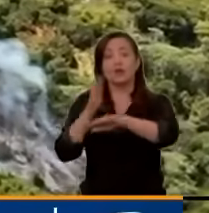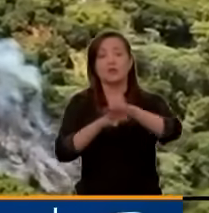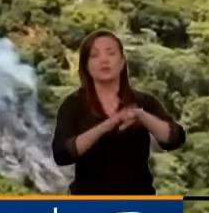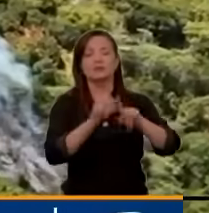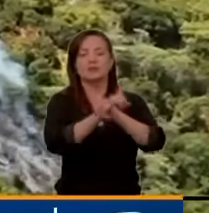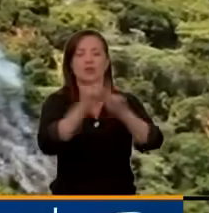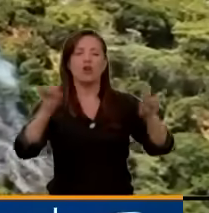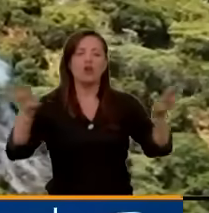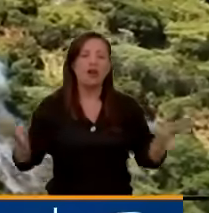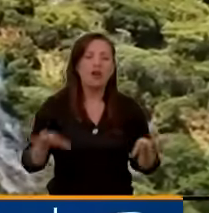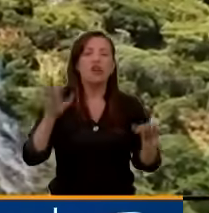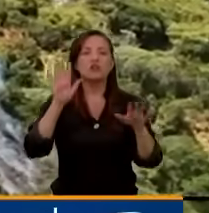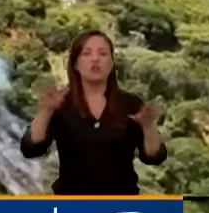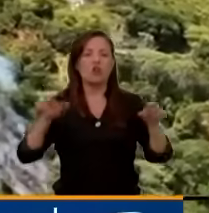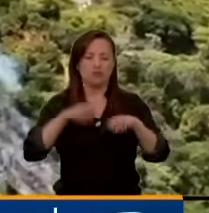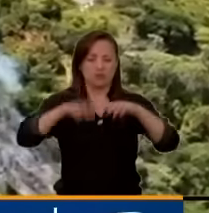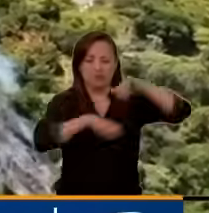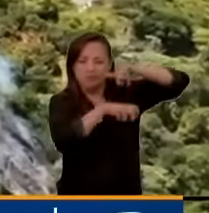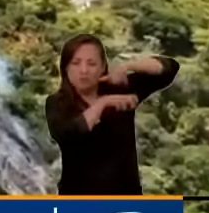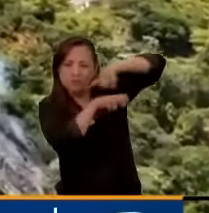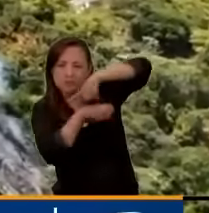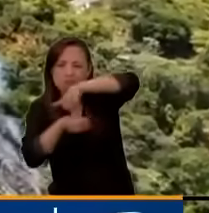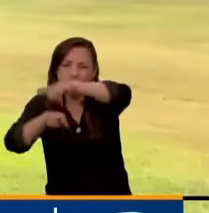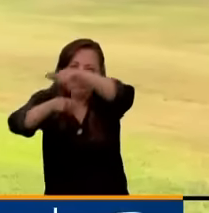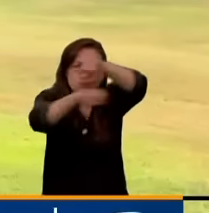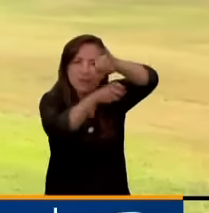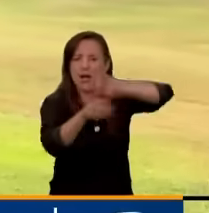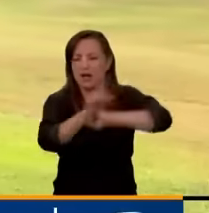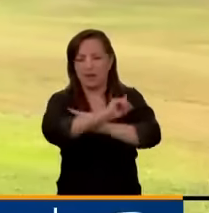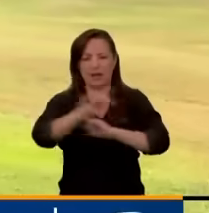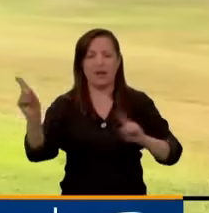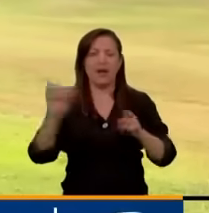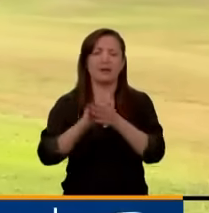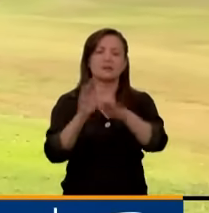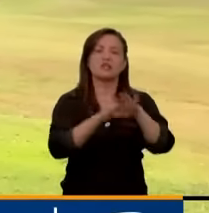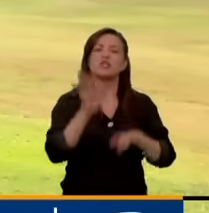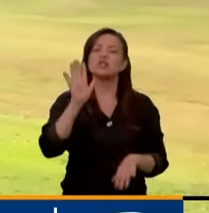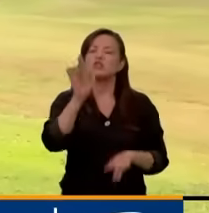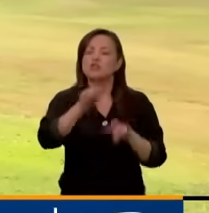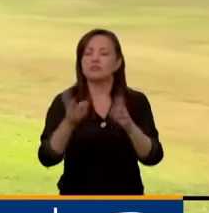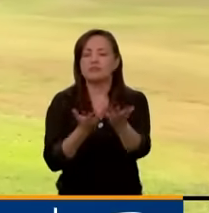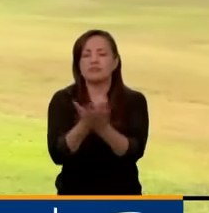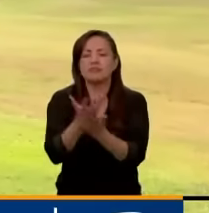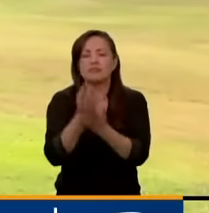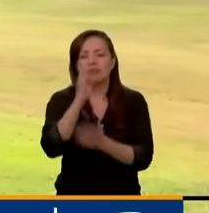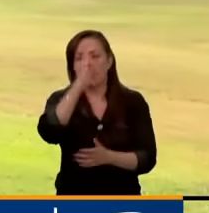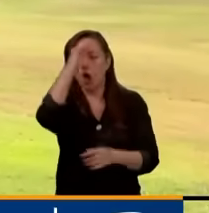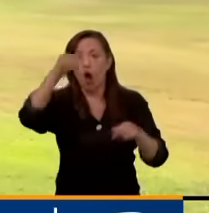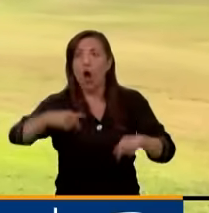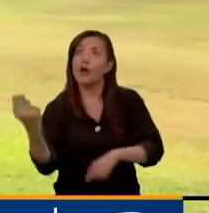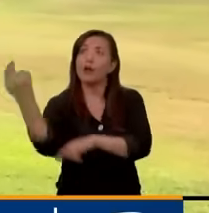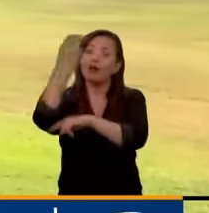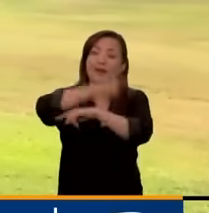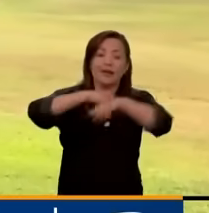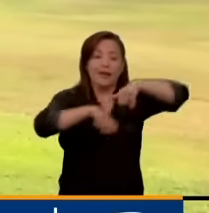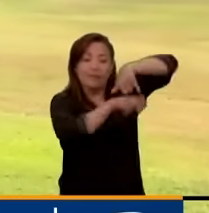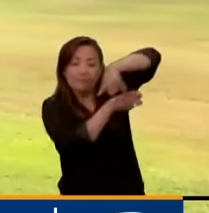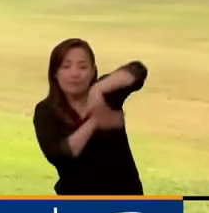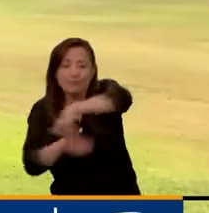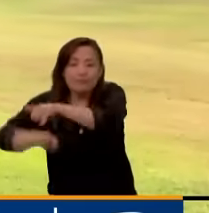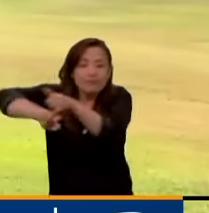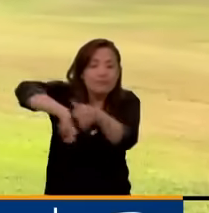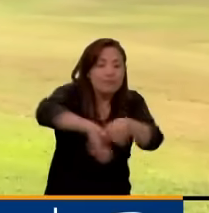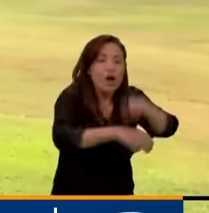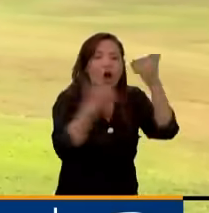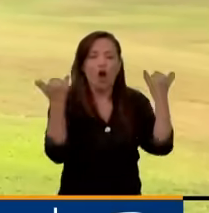actividades de parapente. Una recomendación especial a los señores parapentistas, que el día de hoy no realicemos ningún tipo de